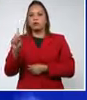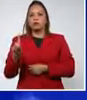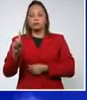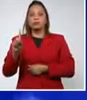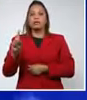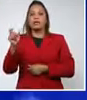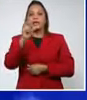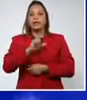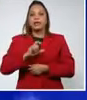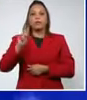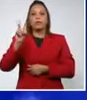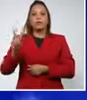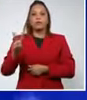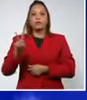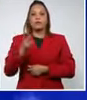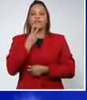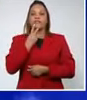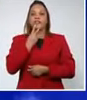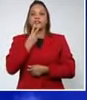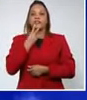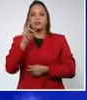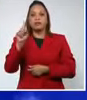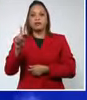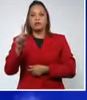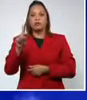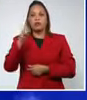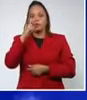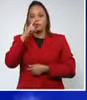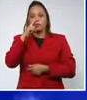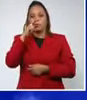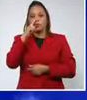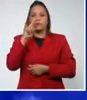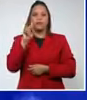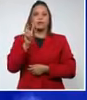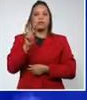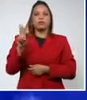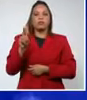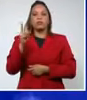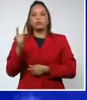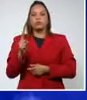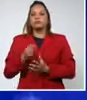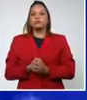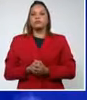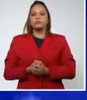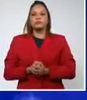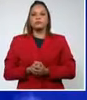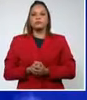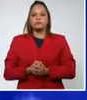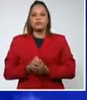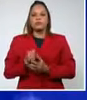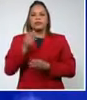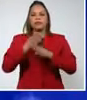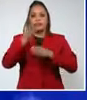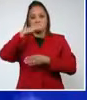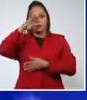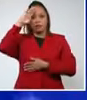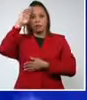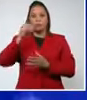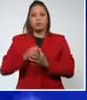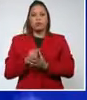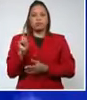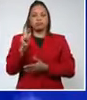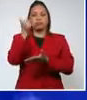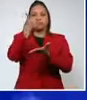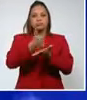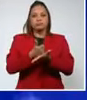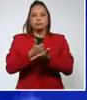municipios Vertientes y Nuevita. En Santiago de Cuba, un caso importado del municipio Santiago, y